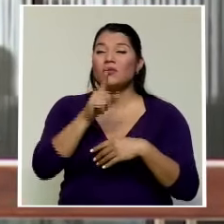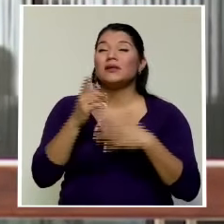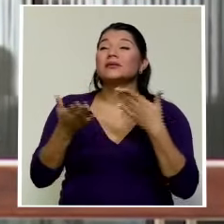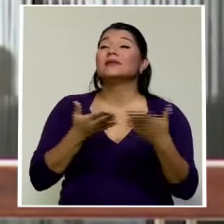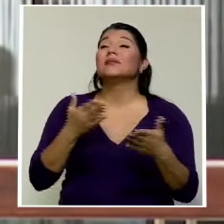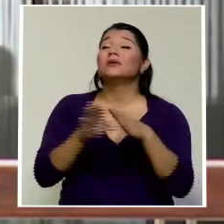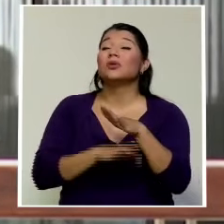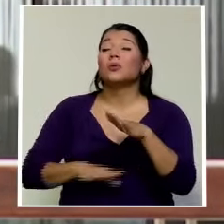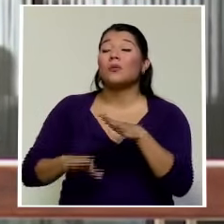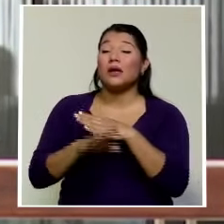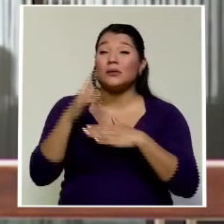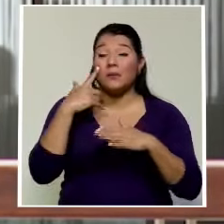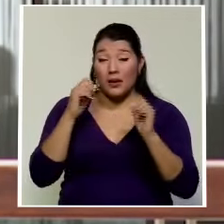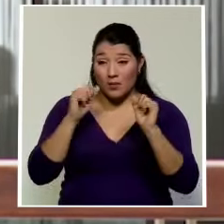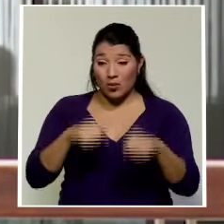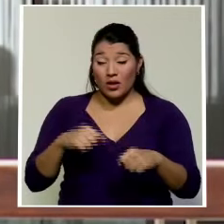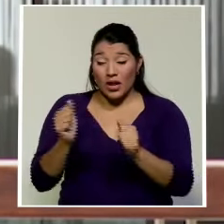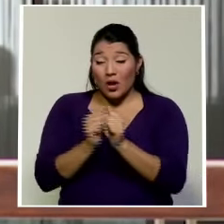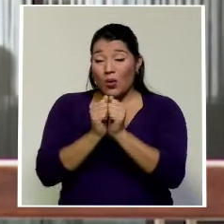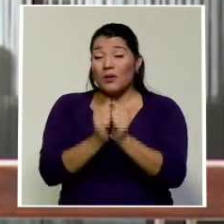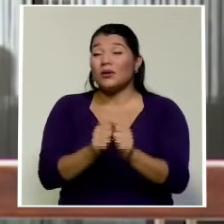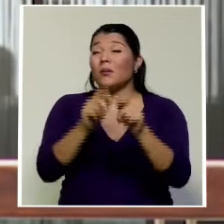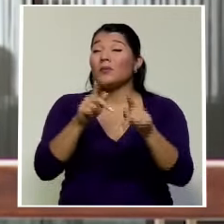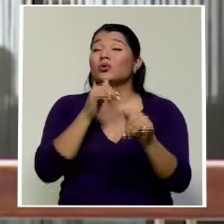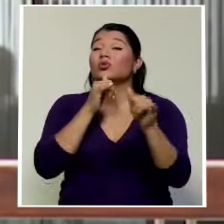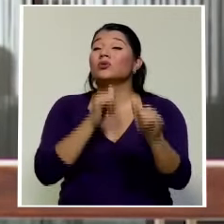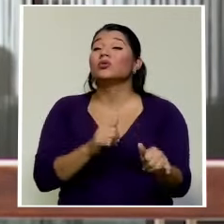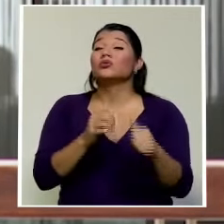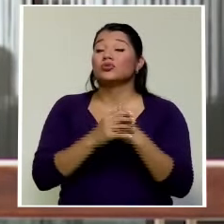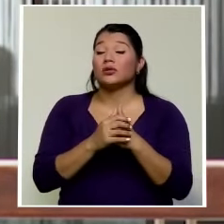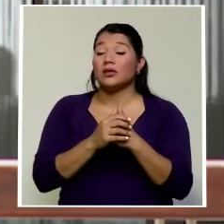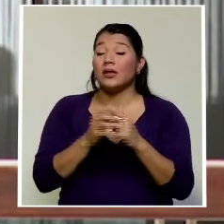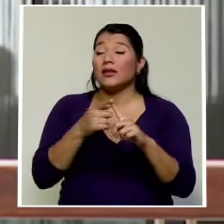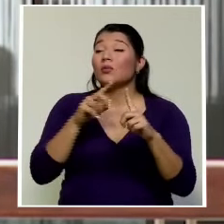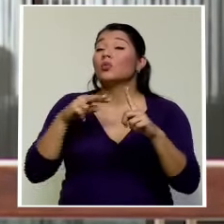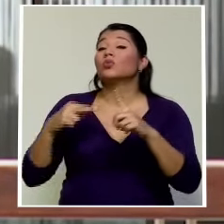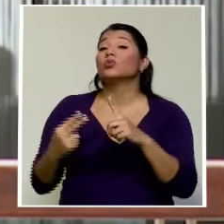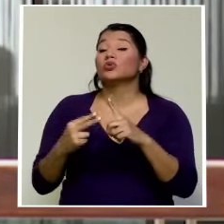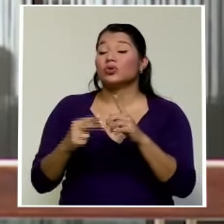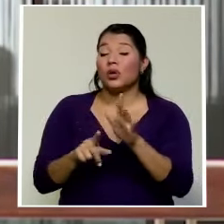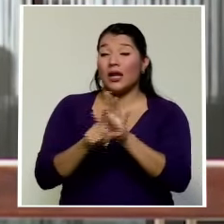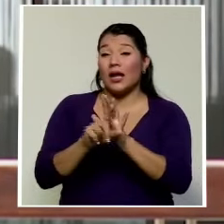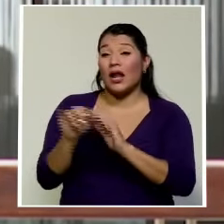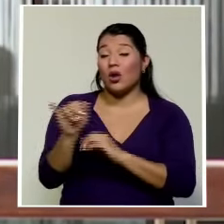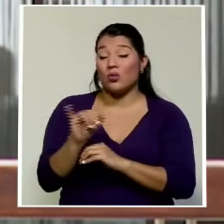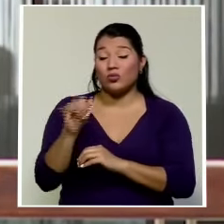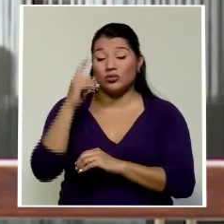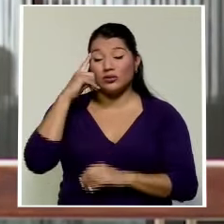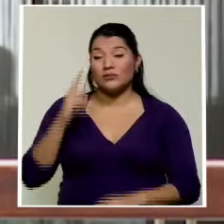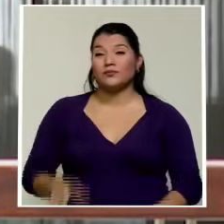se acompaña a la persona denunciante tanto a nivel legal como a nivel psicológico.